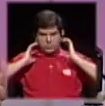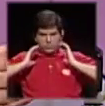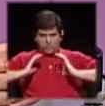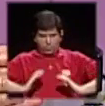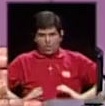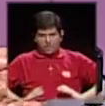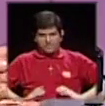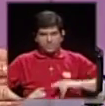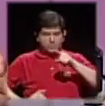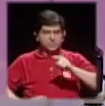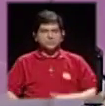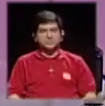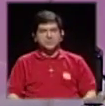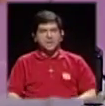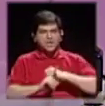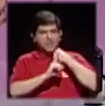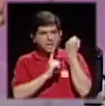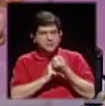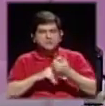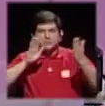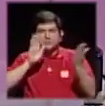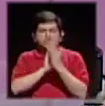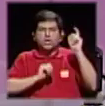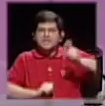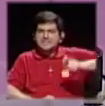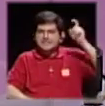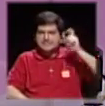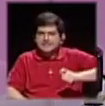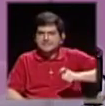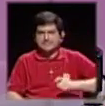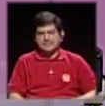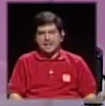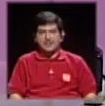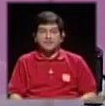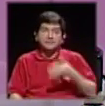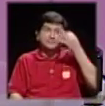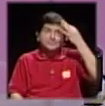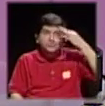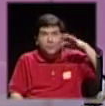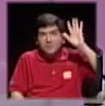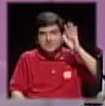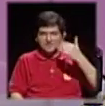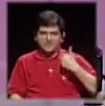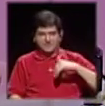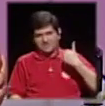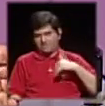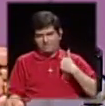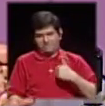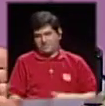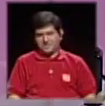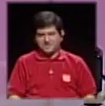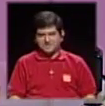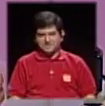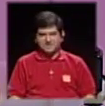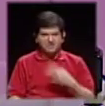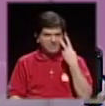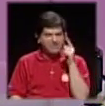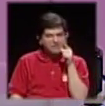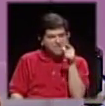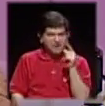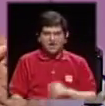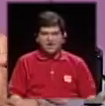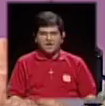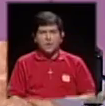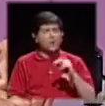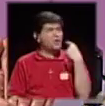y que están a expensas de las necesidades, ¿no? Las supuestas necesidades de los hombres. Y que lo que veíamos es que